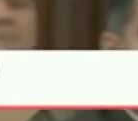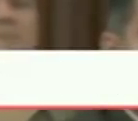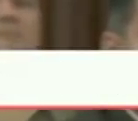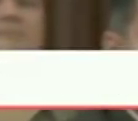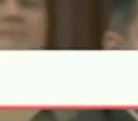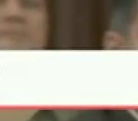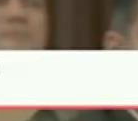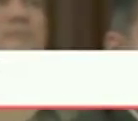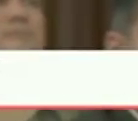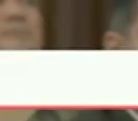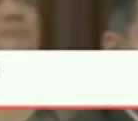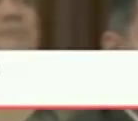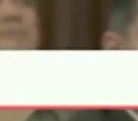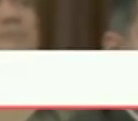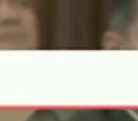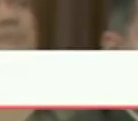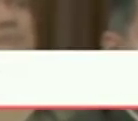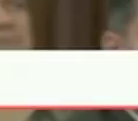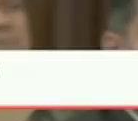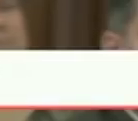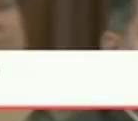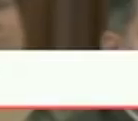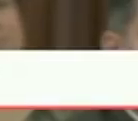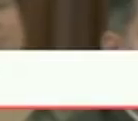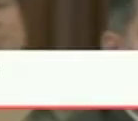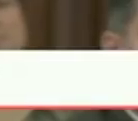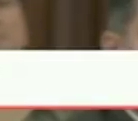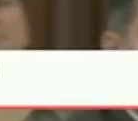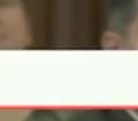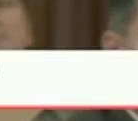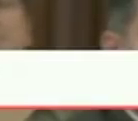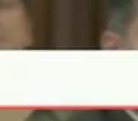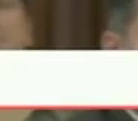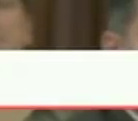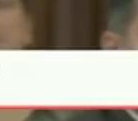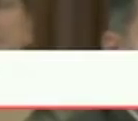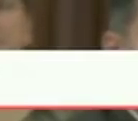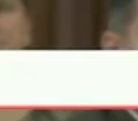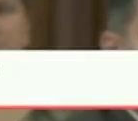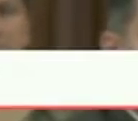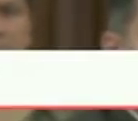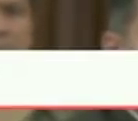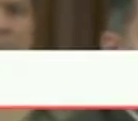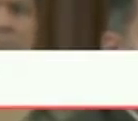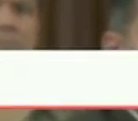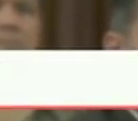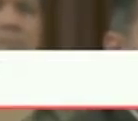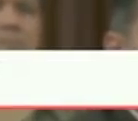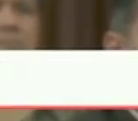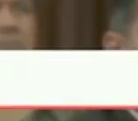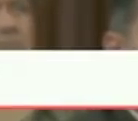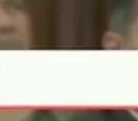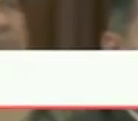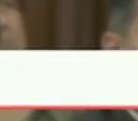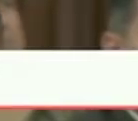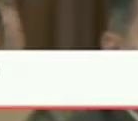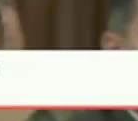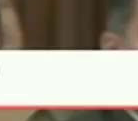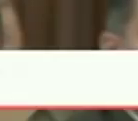Caracas, Venezuela. Declaración de solidaridad con la Revolución Bolivariana. Nosotras y